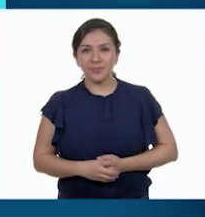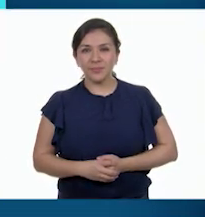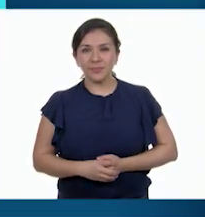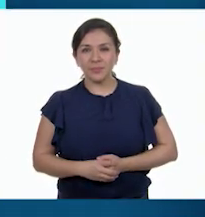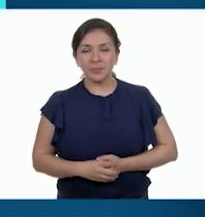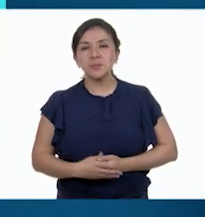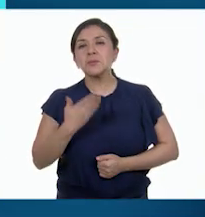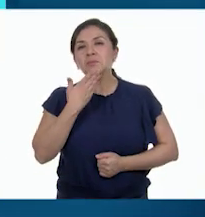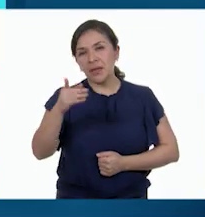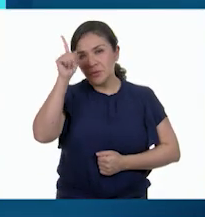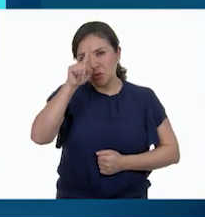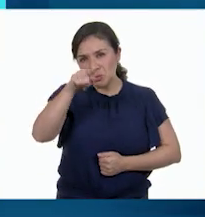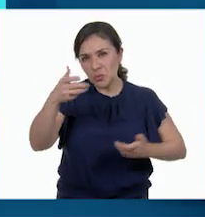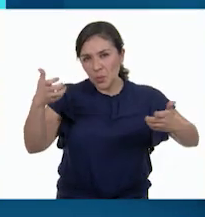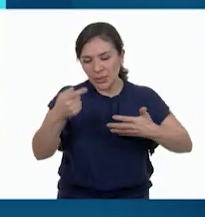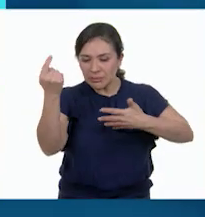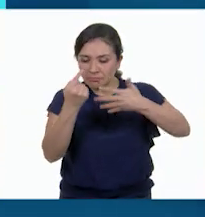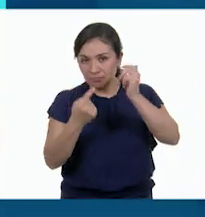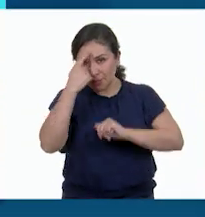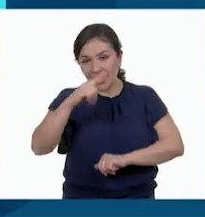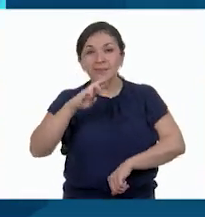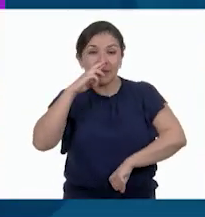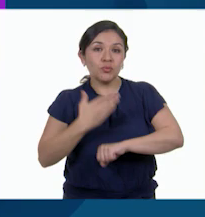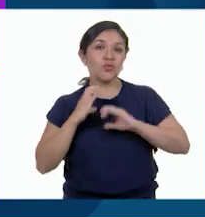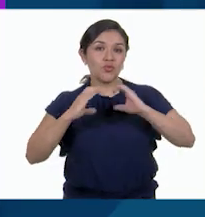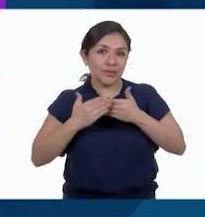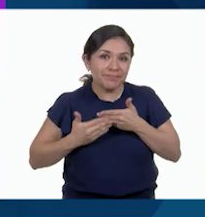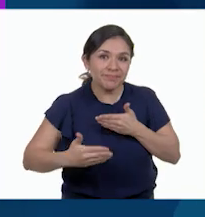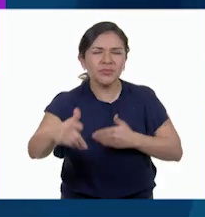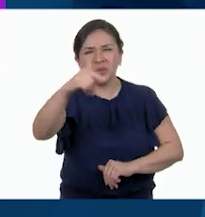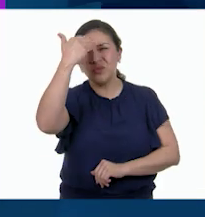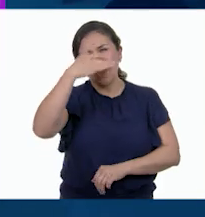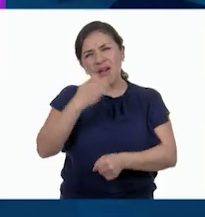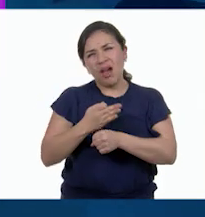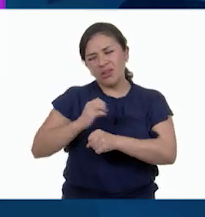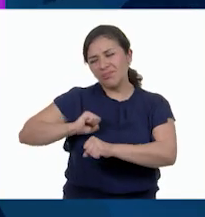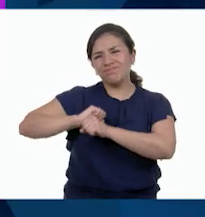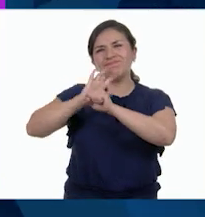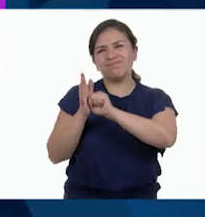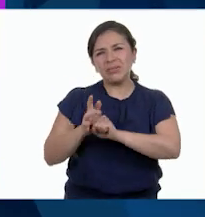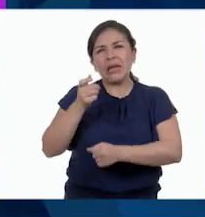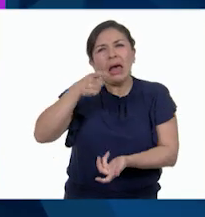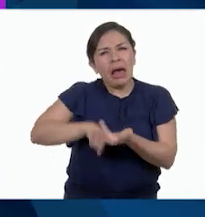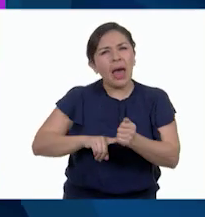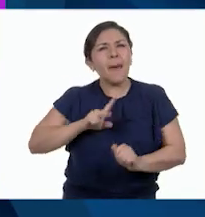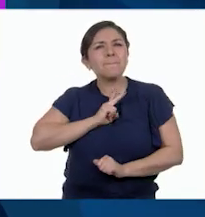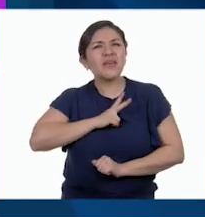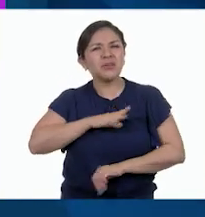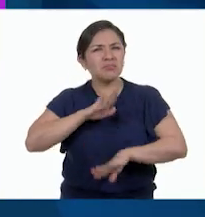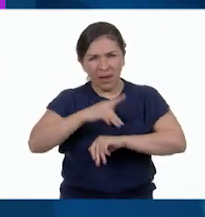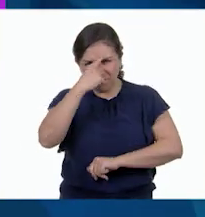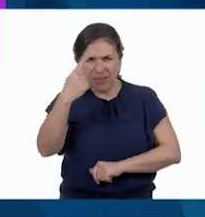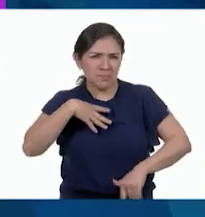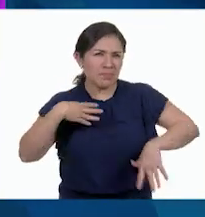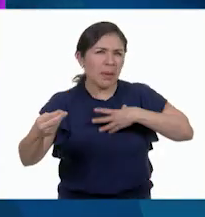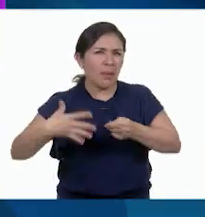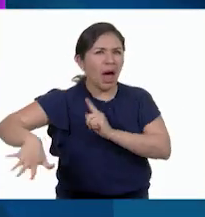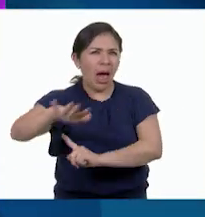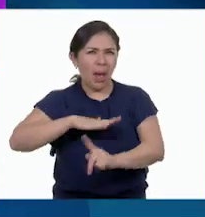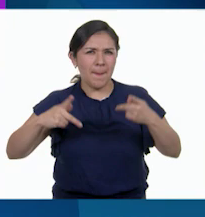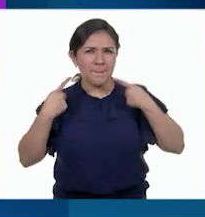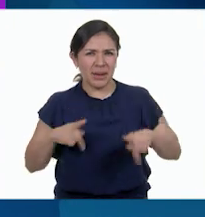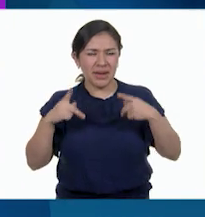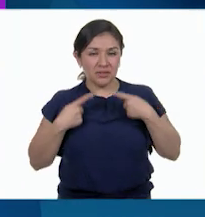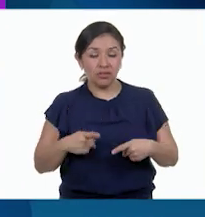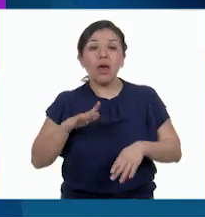Buenas prácticas para seguir adelante. Como todos sabemos, el COVID-19 es un virus que se contagia muy fácilmente entre las